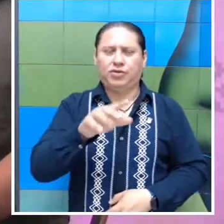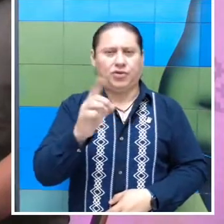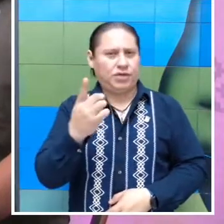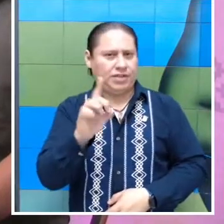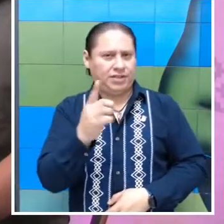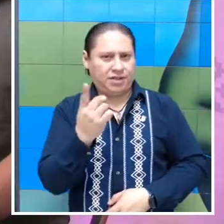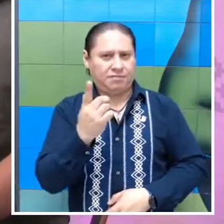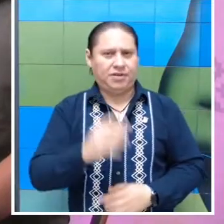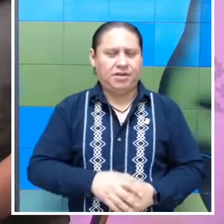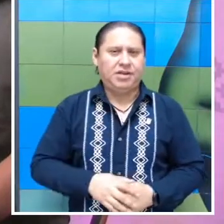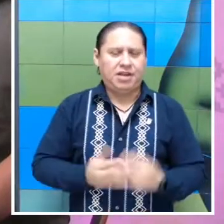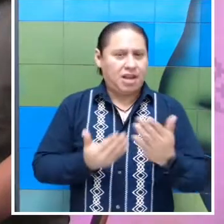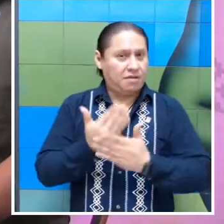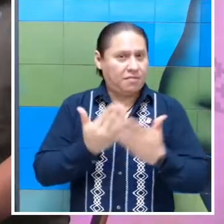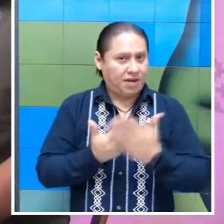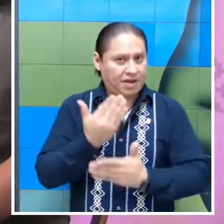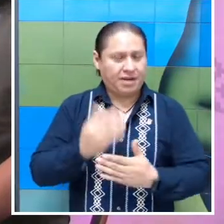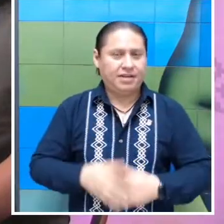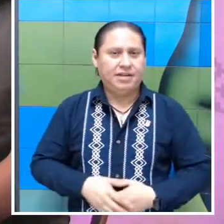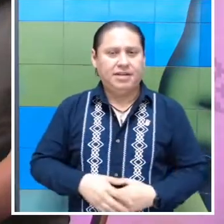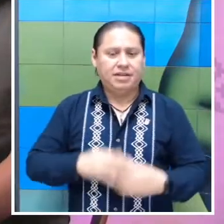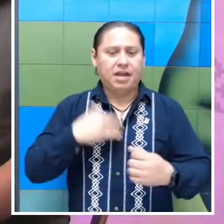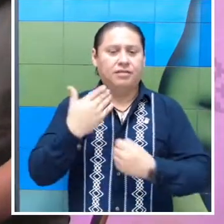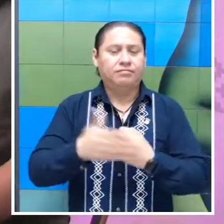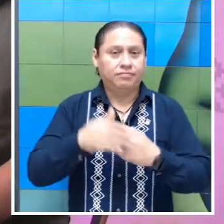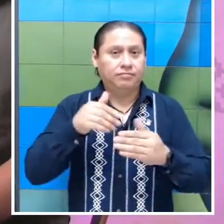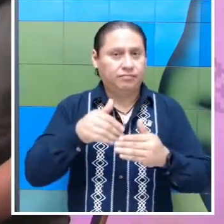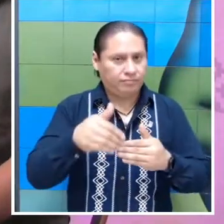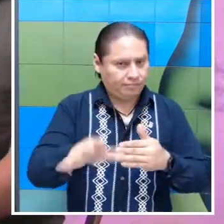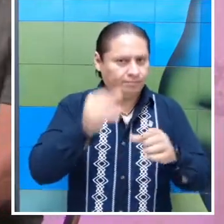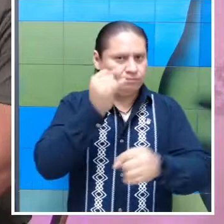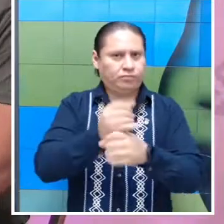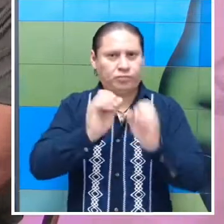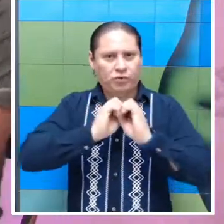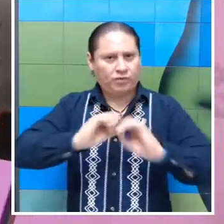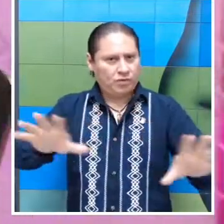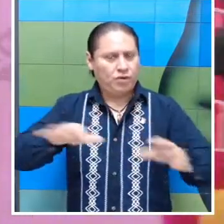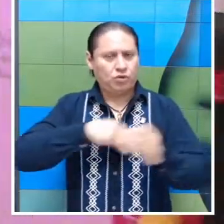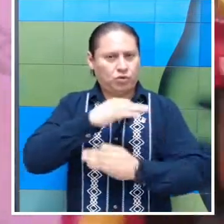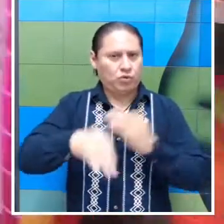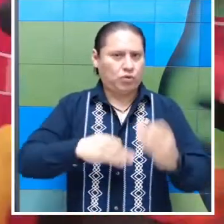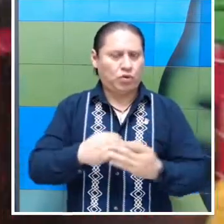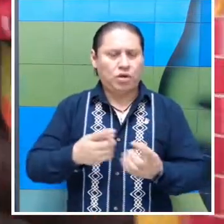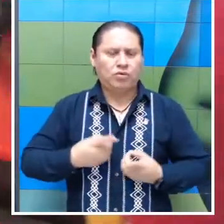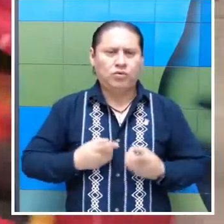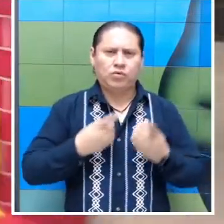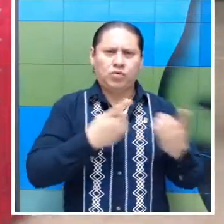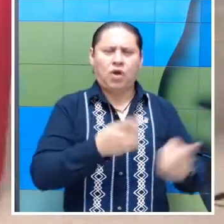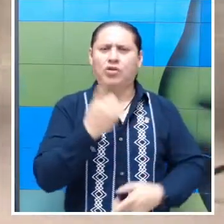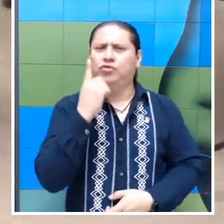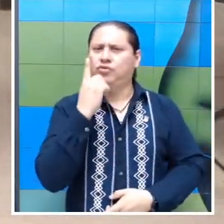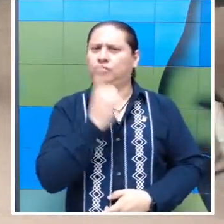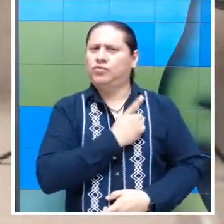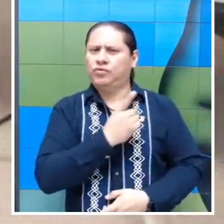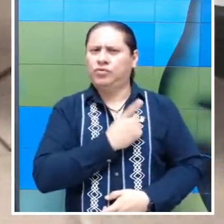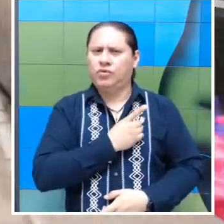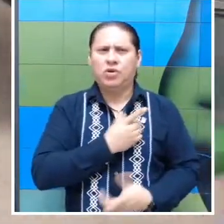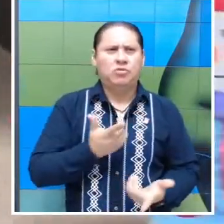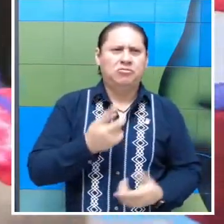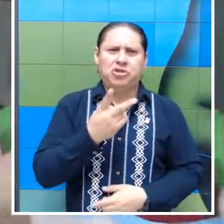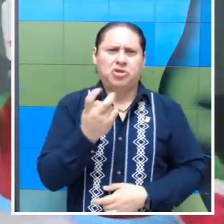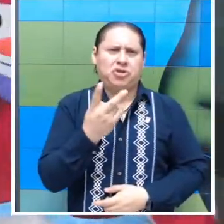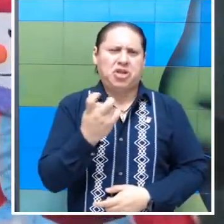mañana, hoy a un mes, tenemos 4 semanas para que nos apoyen con la difusión de este evento. El donativo es un juguete con valor no